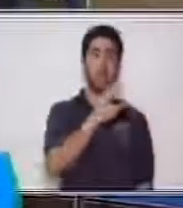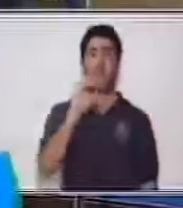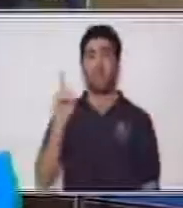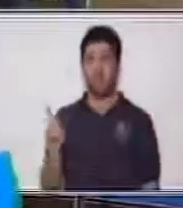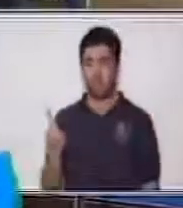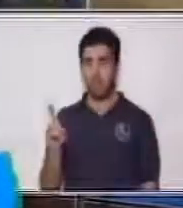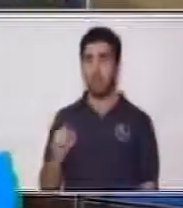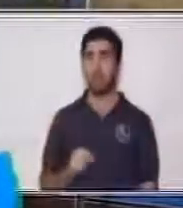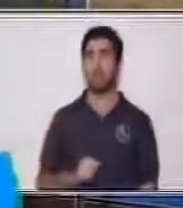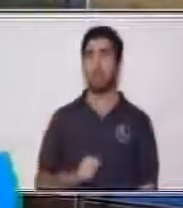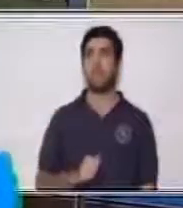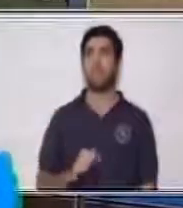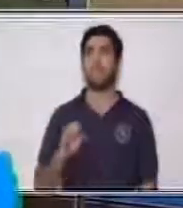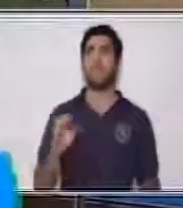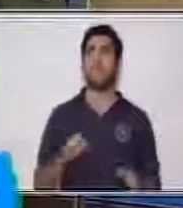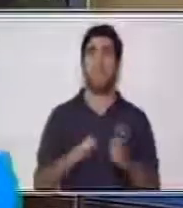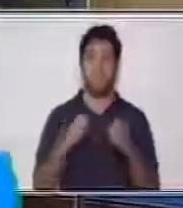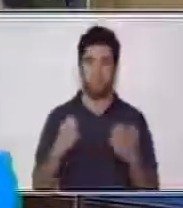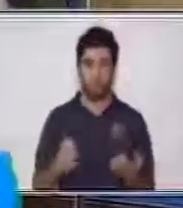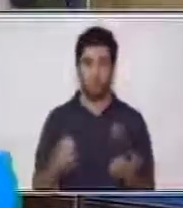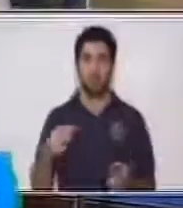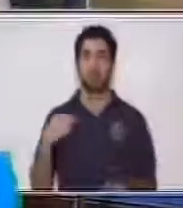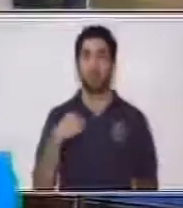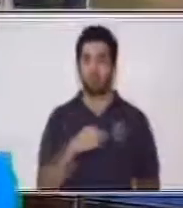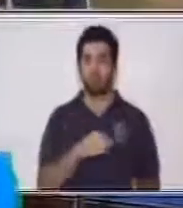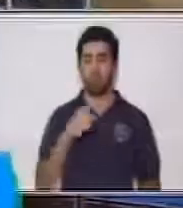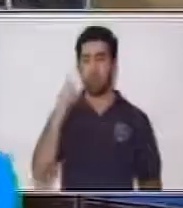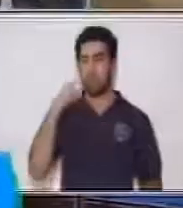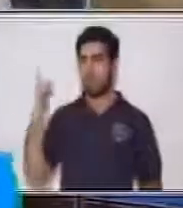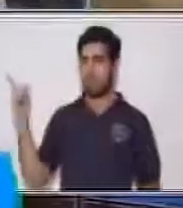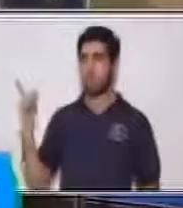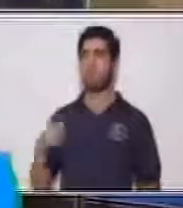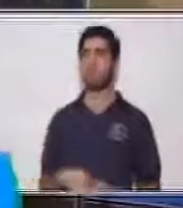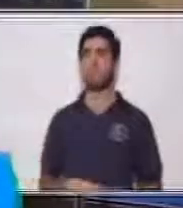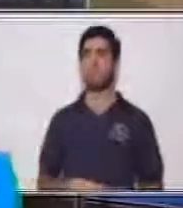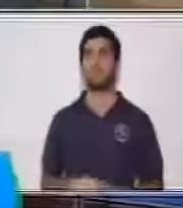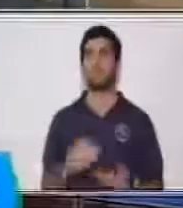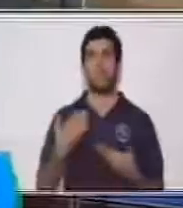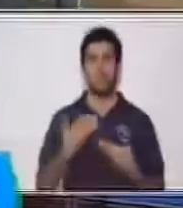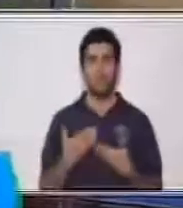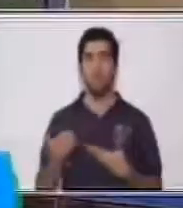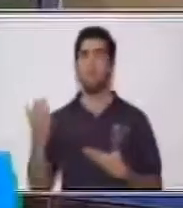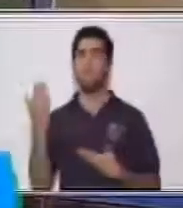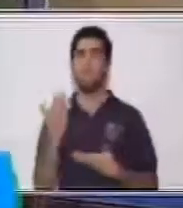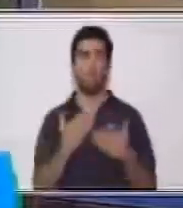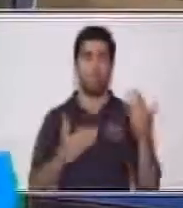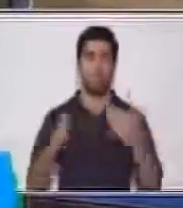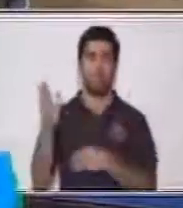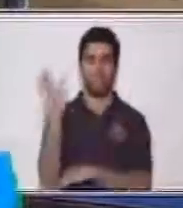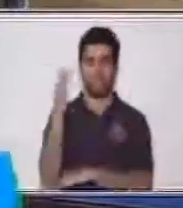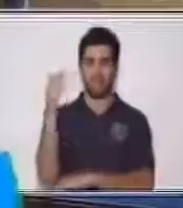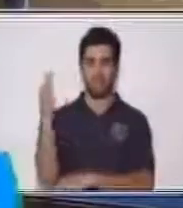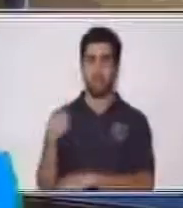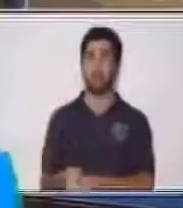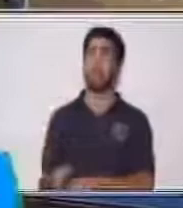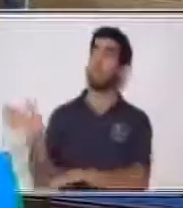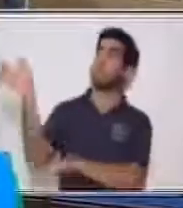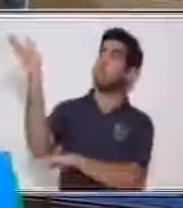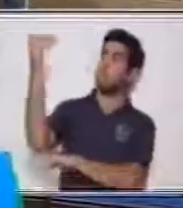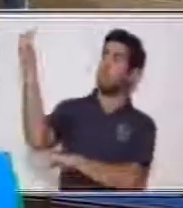derecha, ¿verdad? Entonces, el poema dice así: poema a la bandera. Yo tengo una